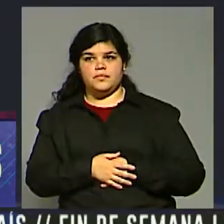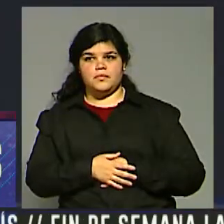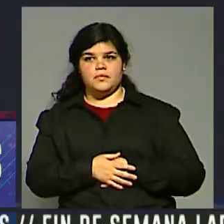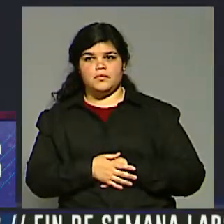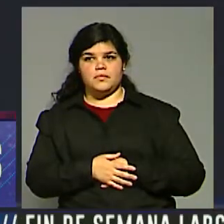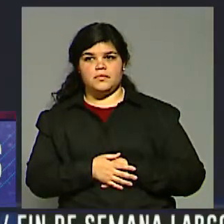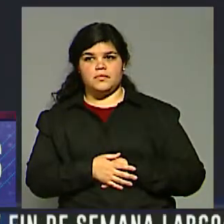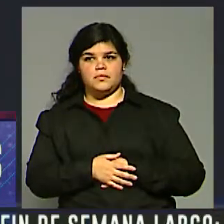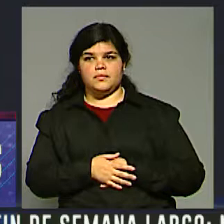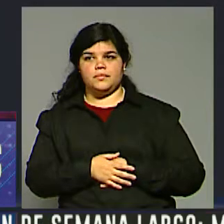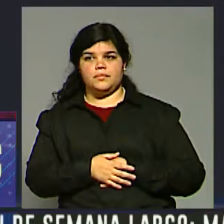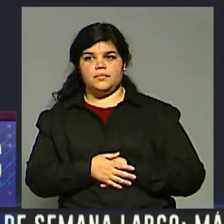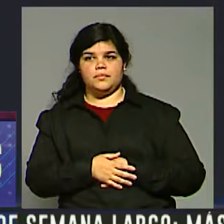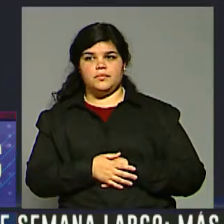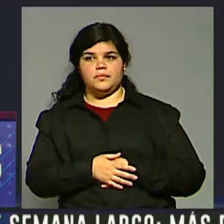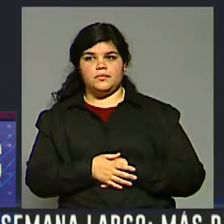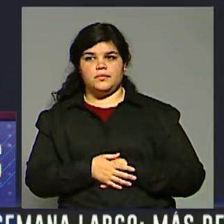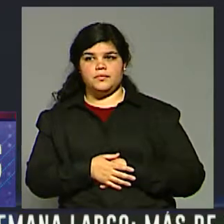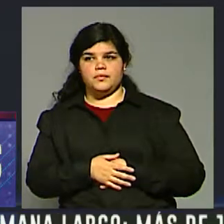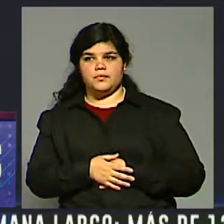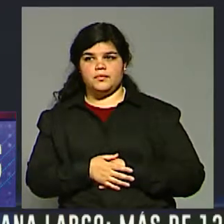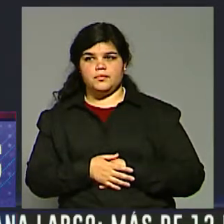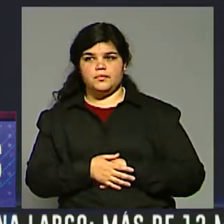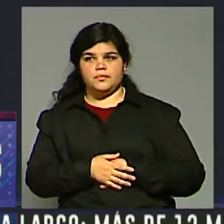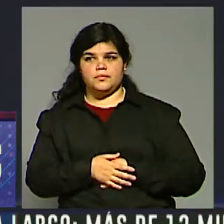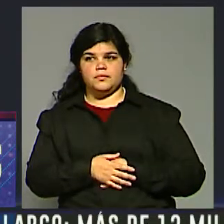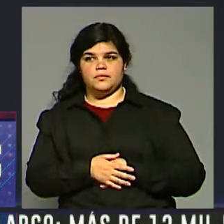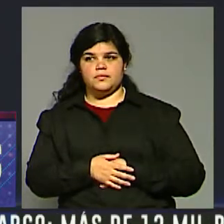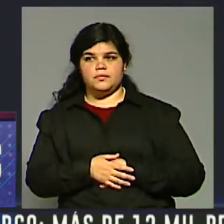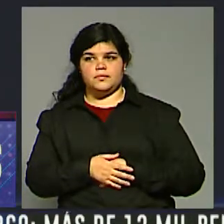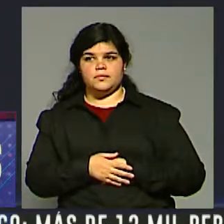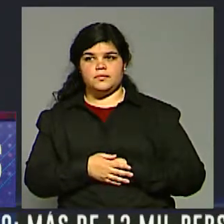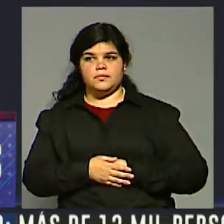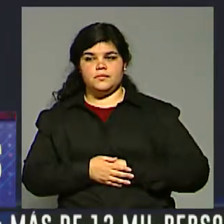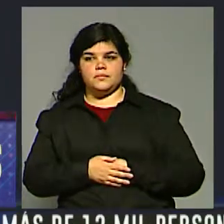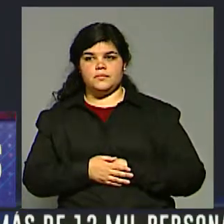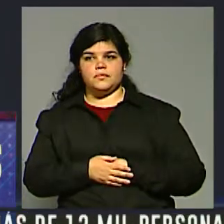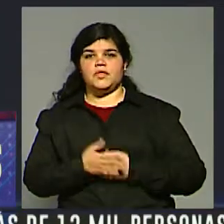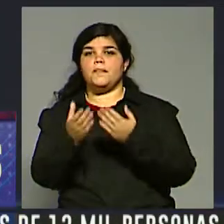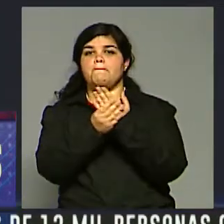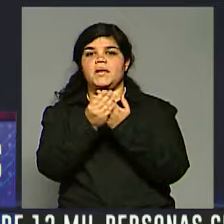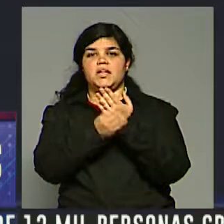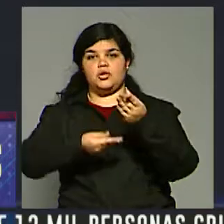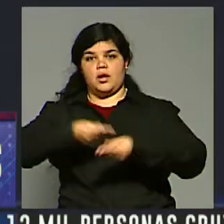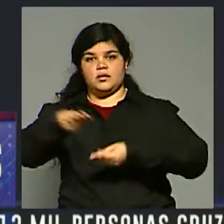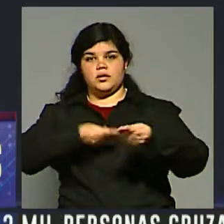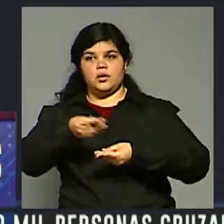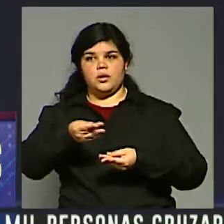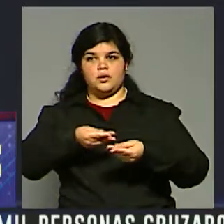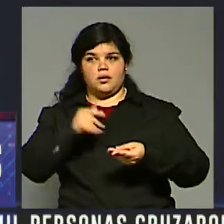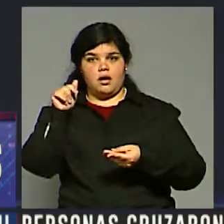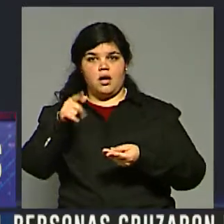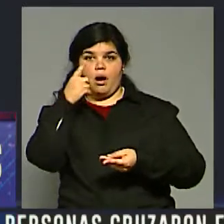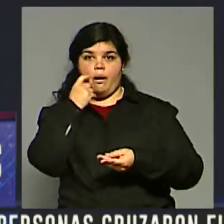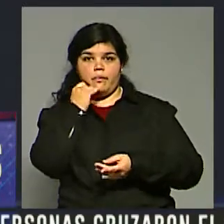Ajuste 2019 tendrá una expectativa de 330.000 millones de pesos. El ministro de Hacienda, Nicolás Dujovne, recibió